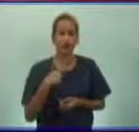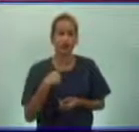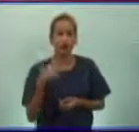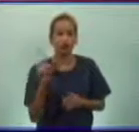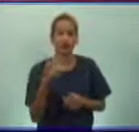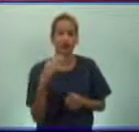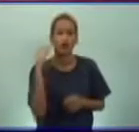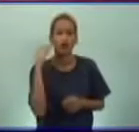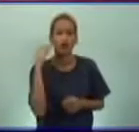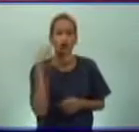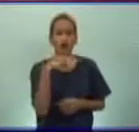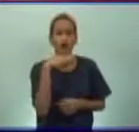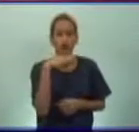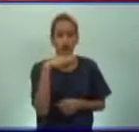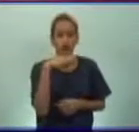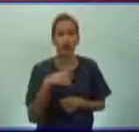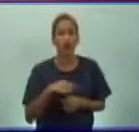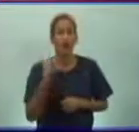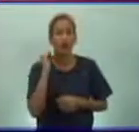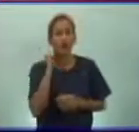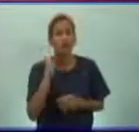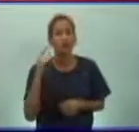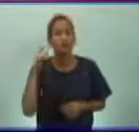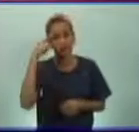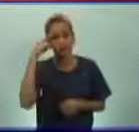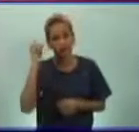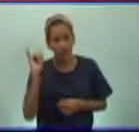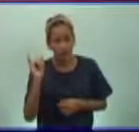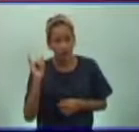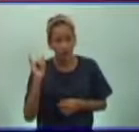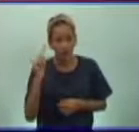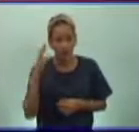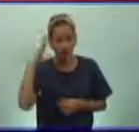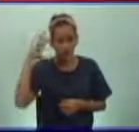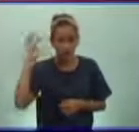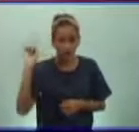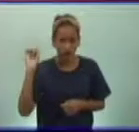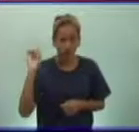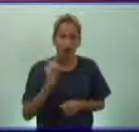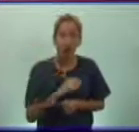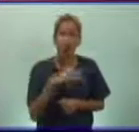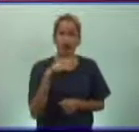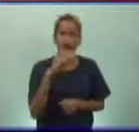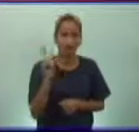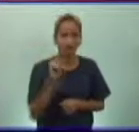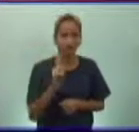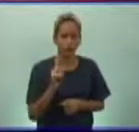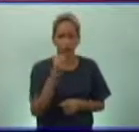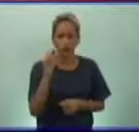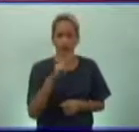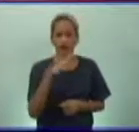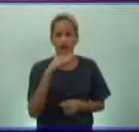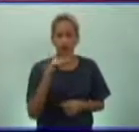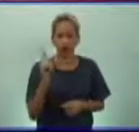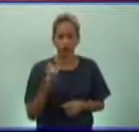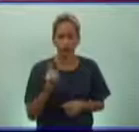sus familiares las irán copiando ahora. ¿Están de acuerdo? Vamos a ver.